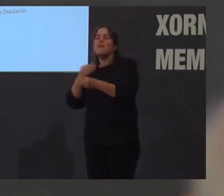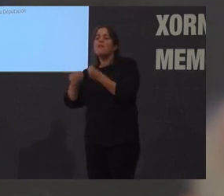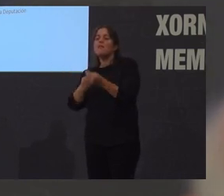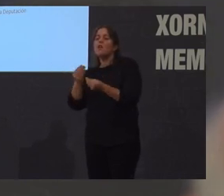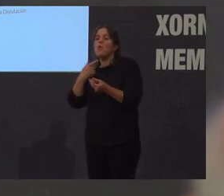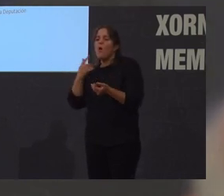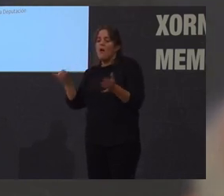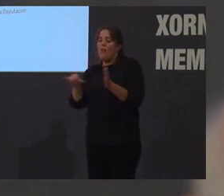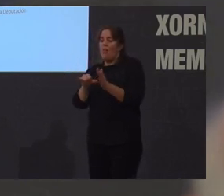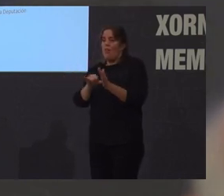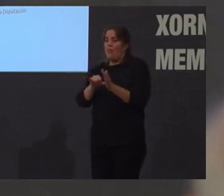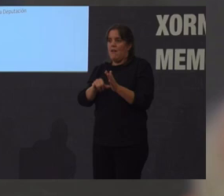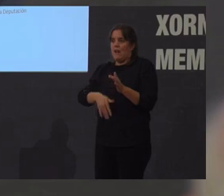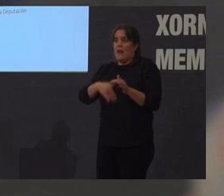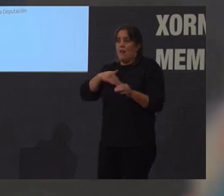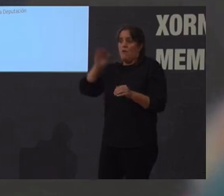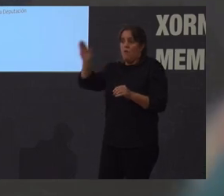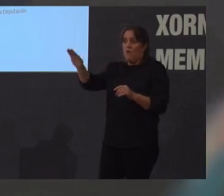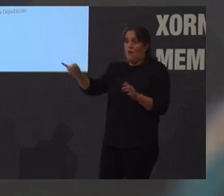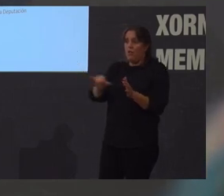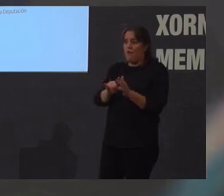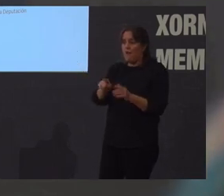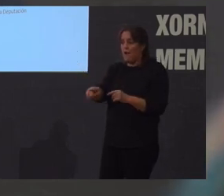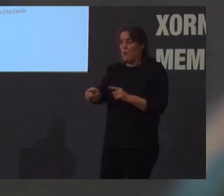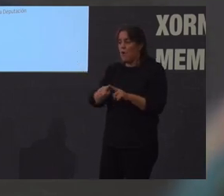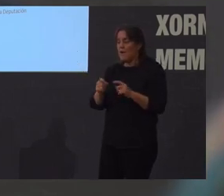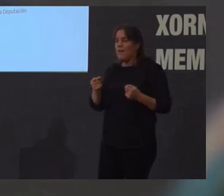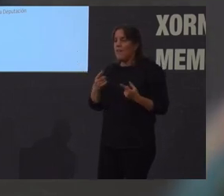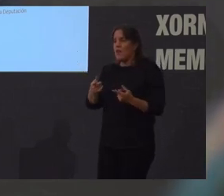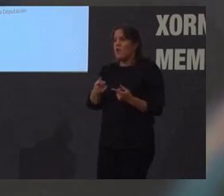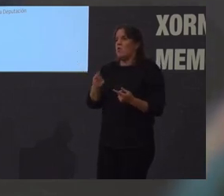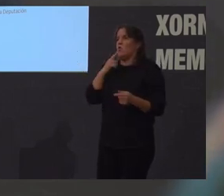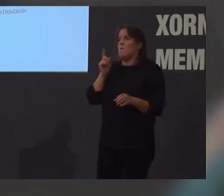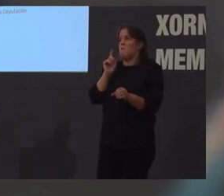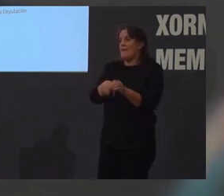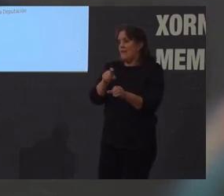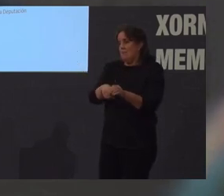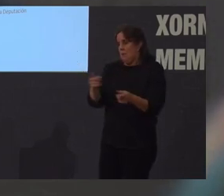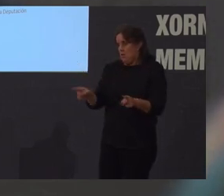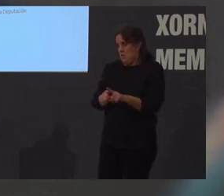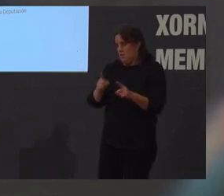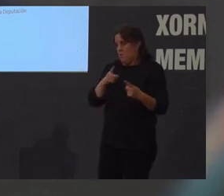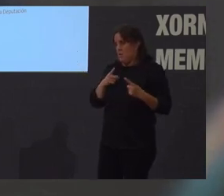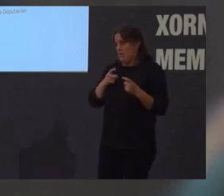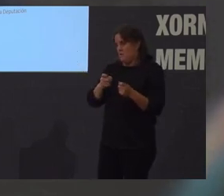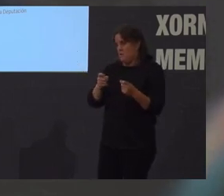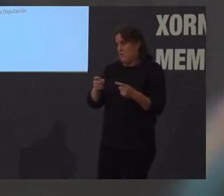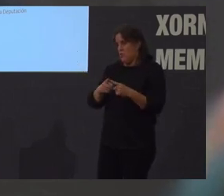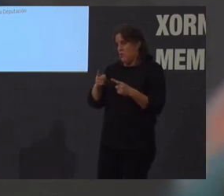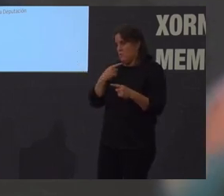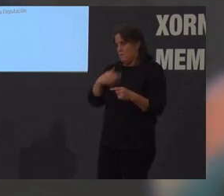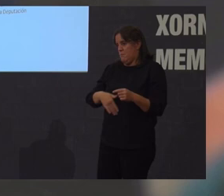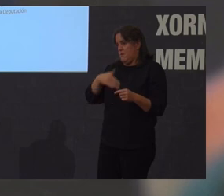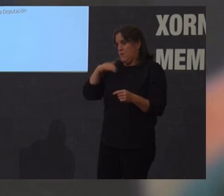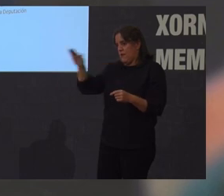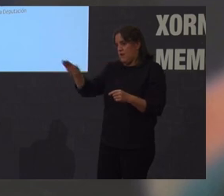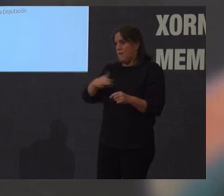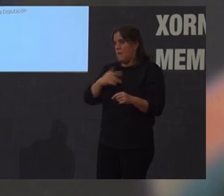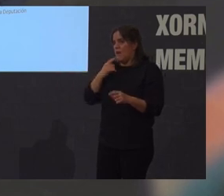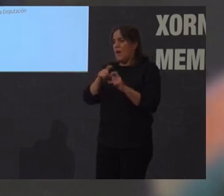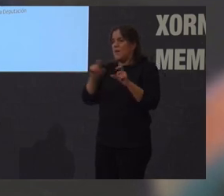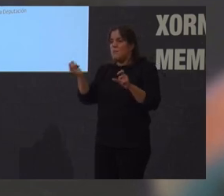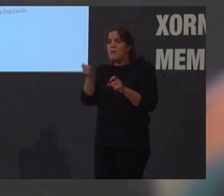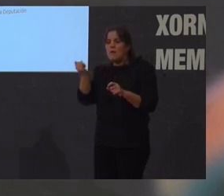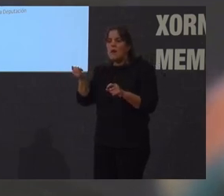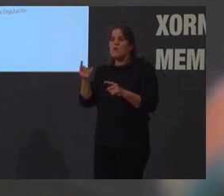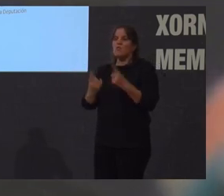régimen, aquellas que habían financiado el golpe, aquellas que habían participado del golpe fascista. Todos aquellos empresarios que habían sido